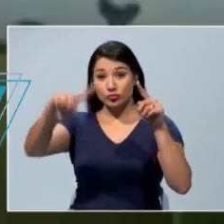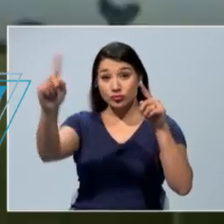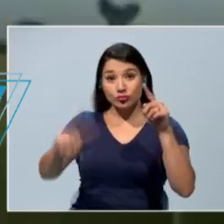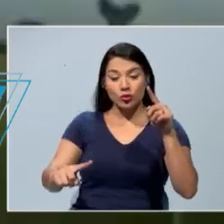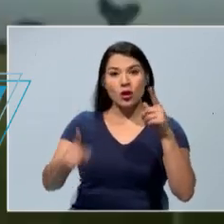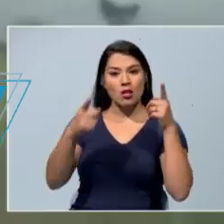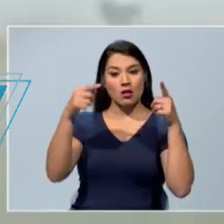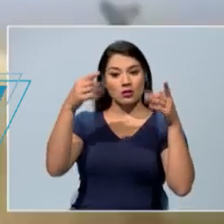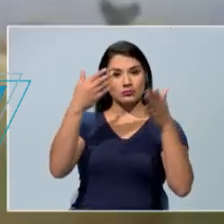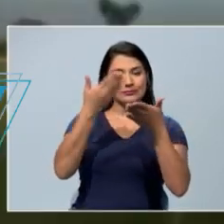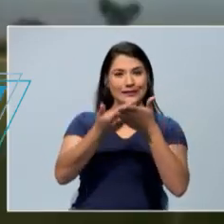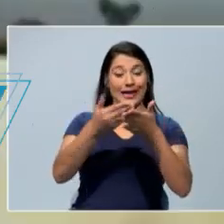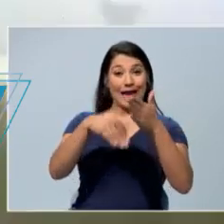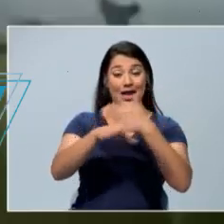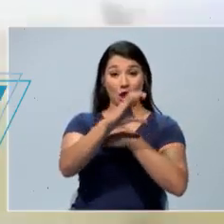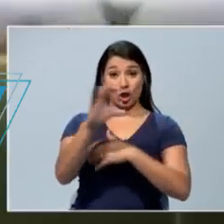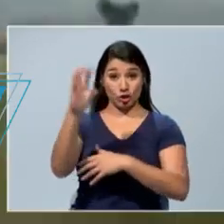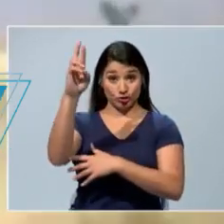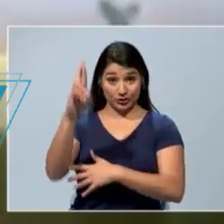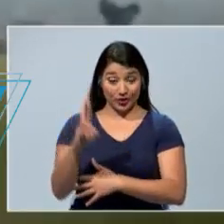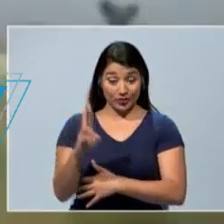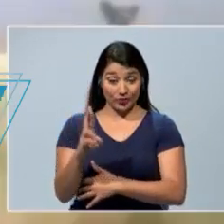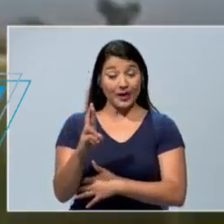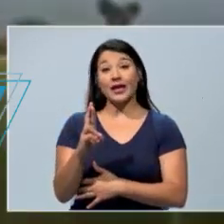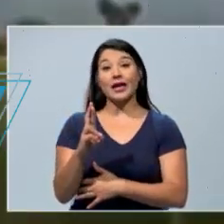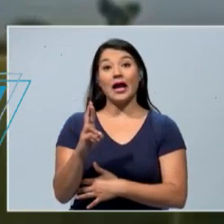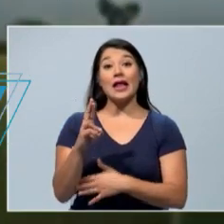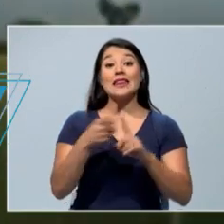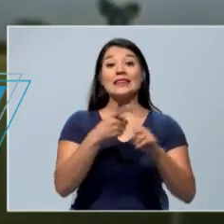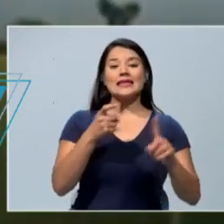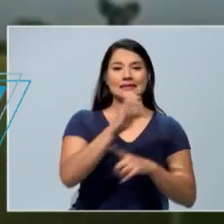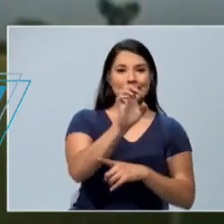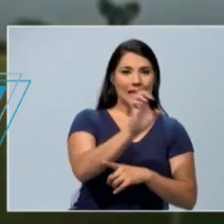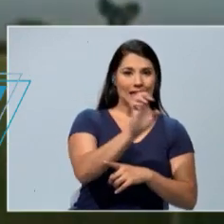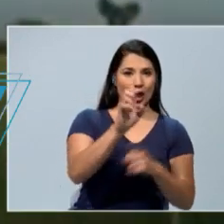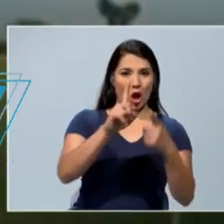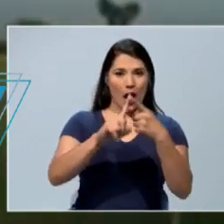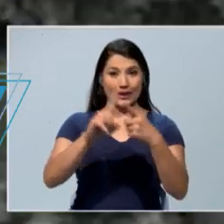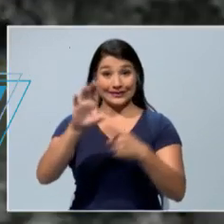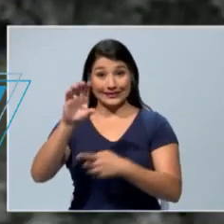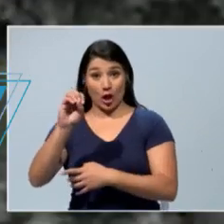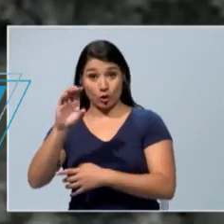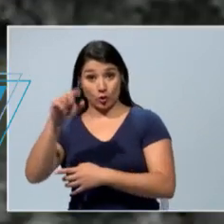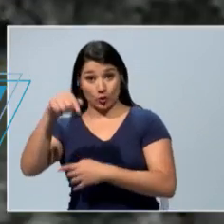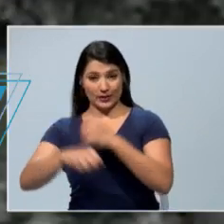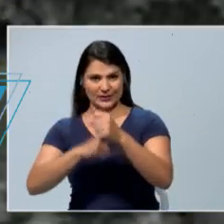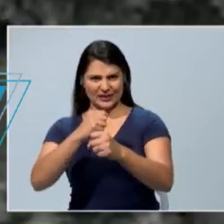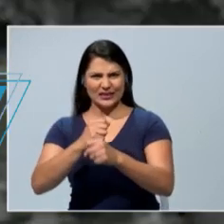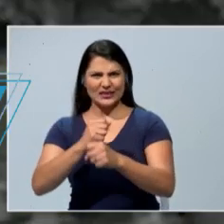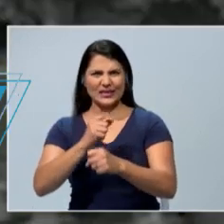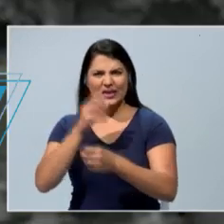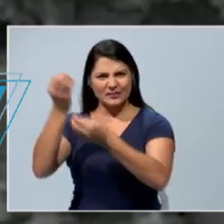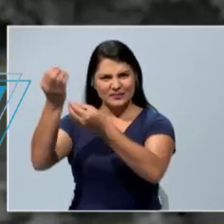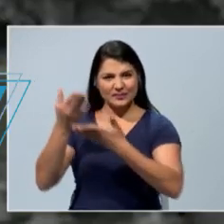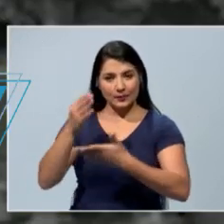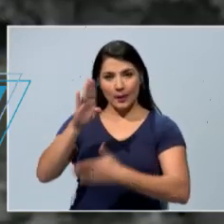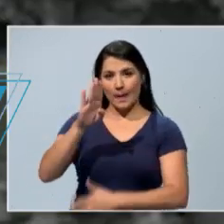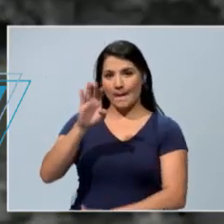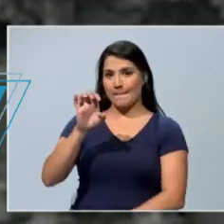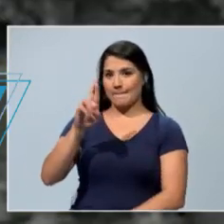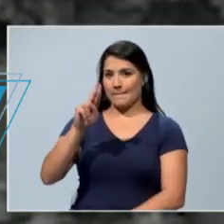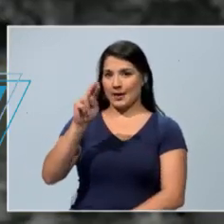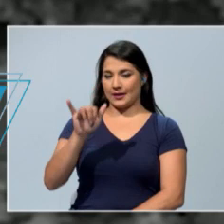han caído sobre el territorio costarricense entre enero y octubre de este año. El dato lo proporcionó Bernie Fallas,